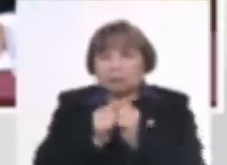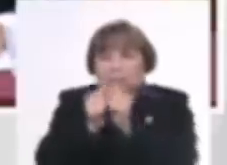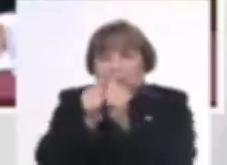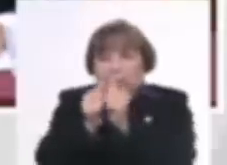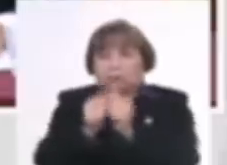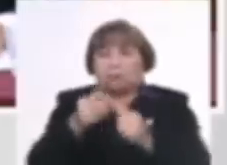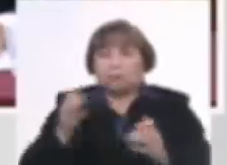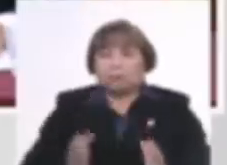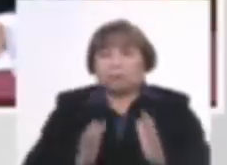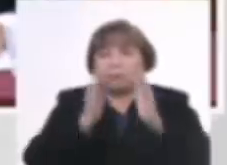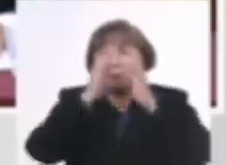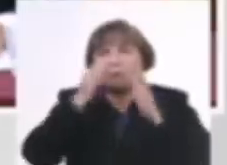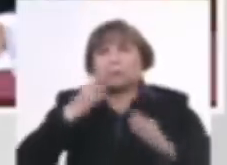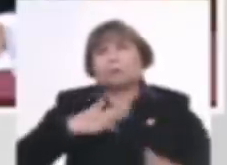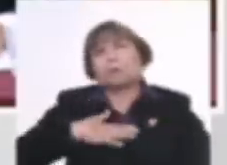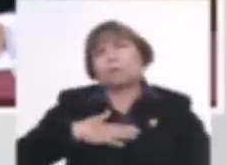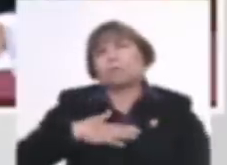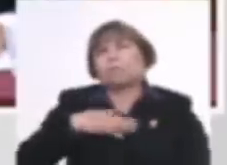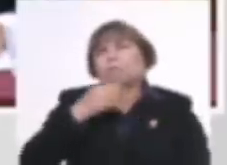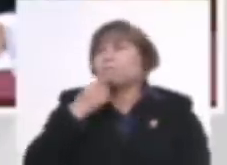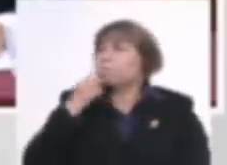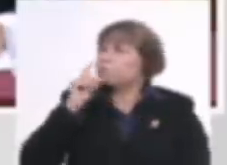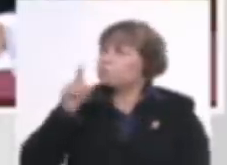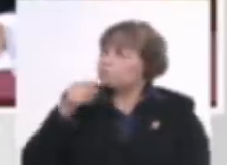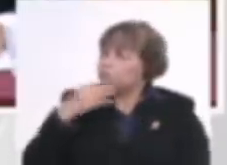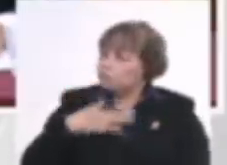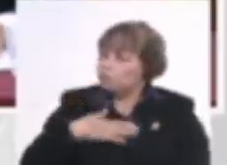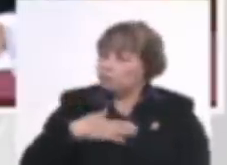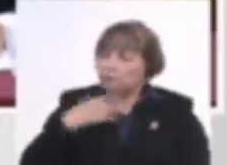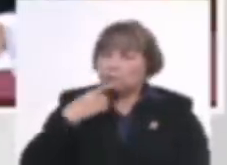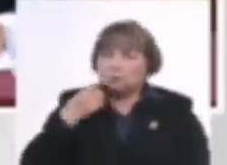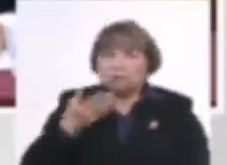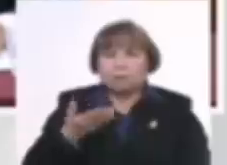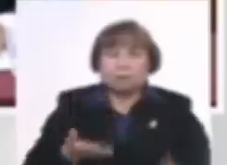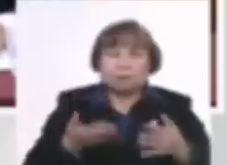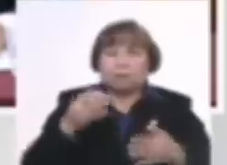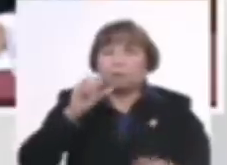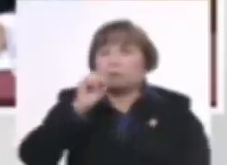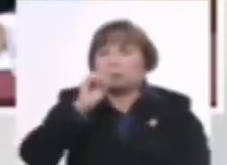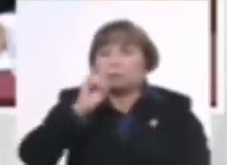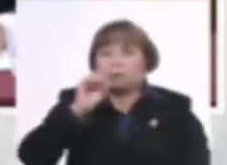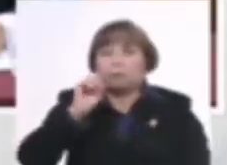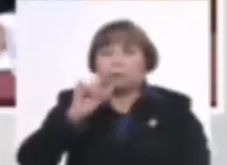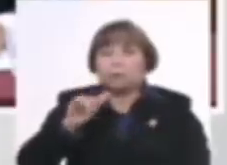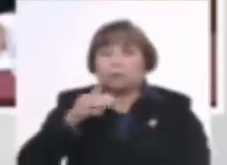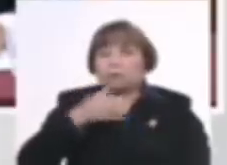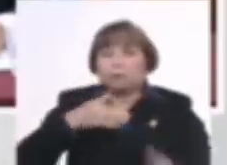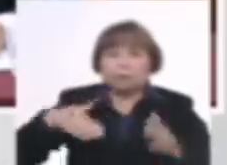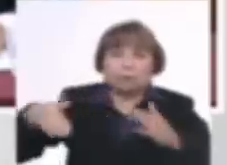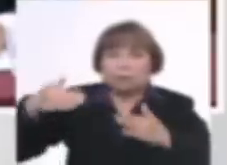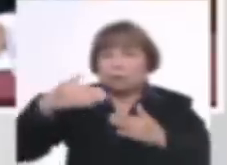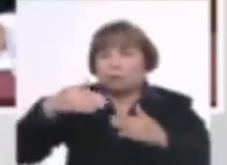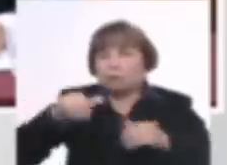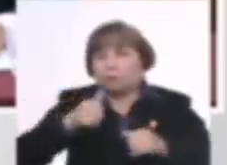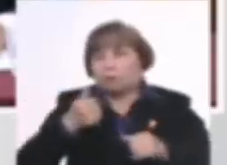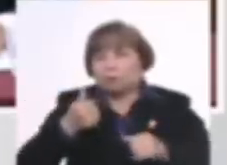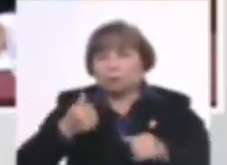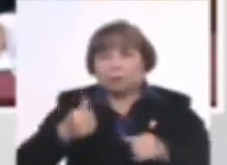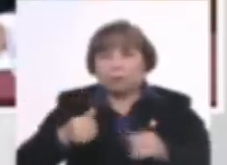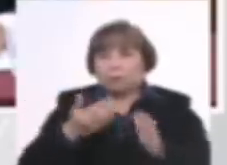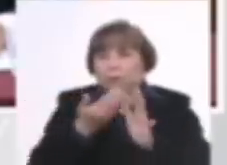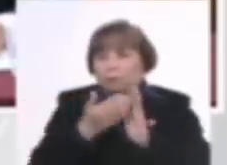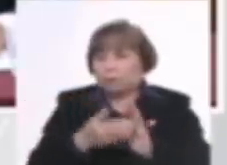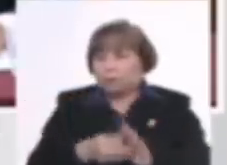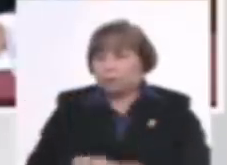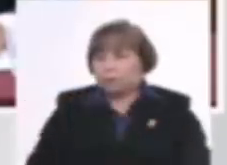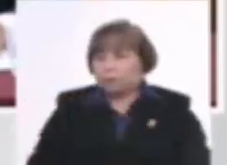Gobierno? Conmigo, lo que pasa es que Susy ingresa por otro lado. ¿Por